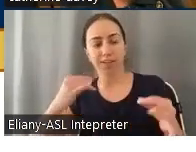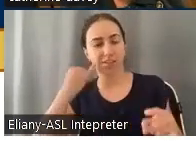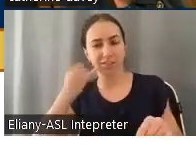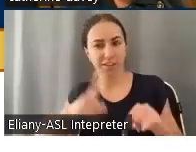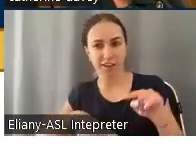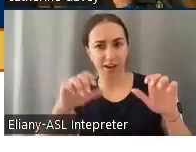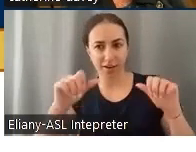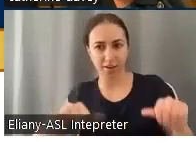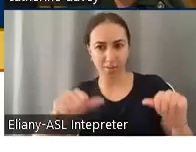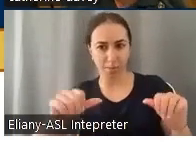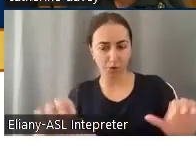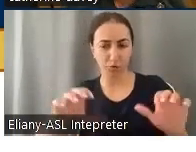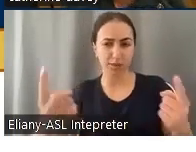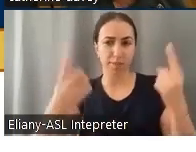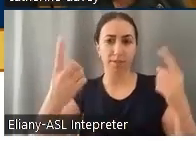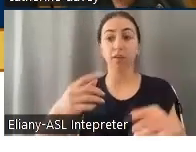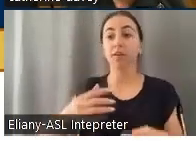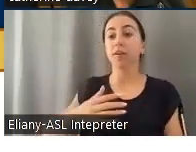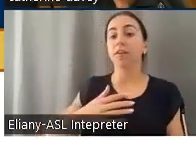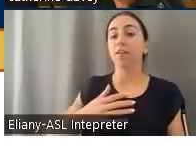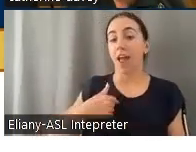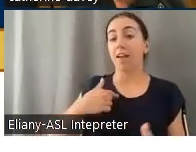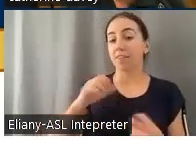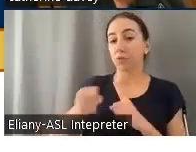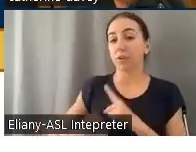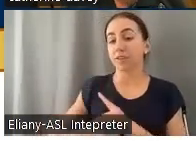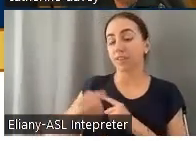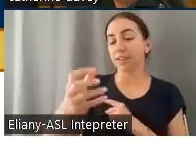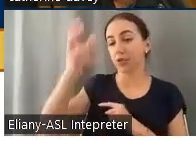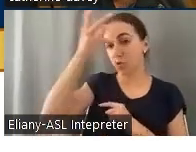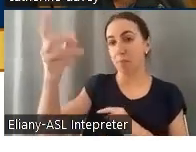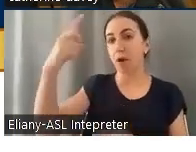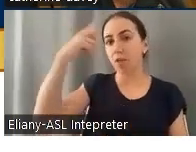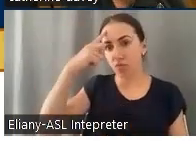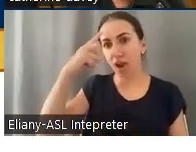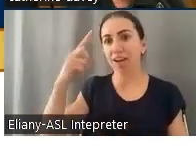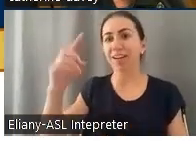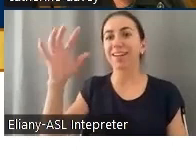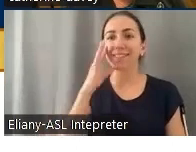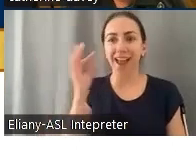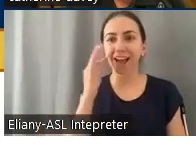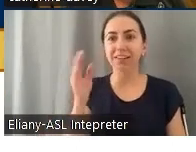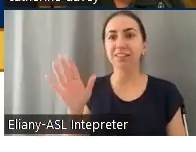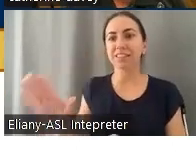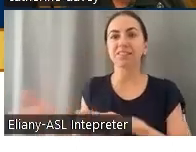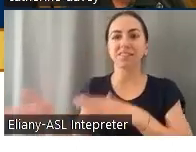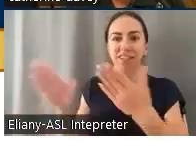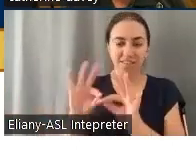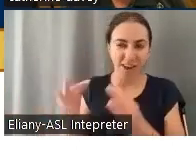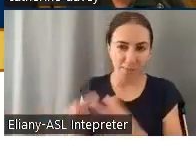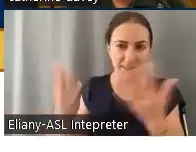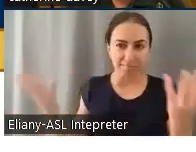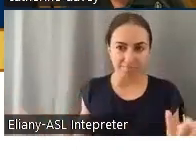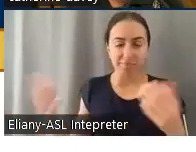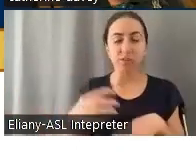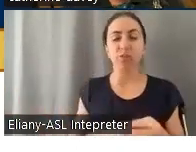se determina que es incapacitado, digamos, de hecho yo tengo este caso, mi abuelo pensó que los